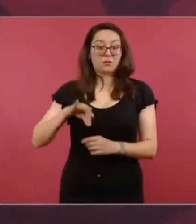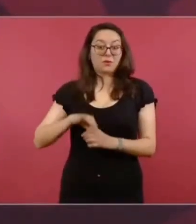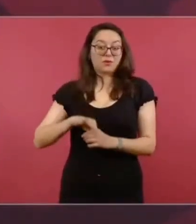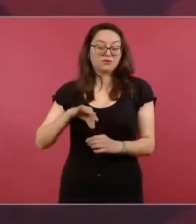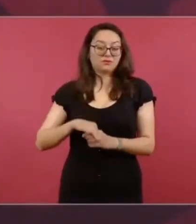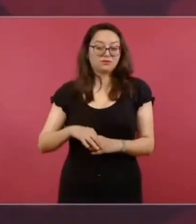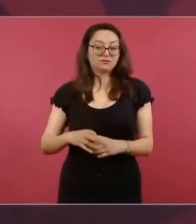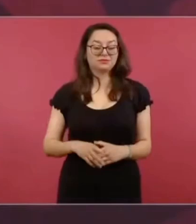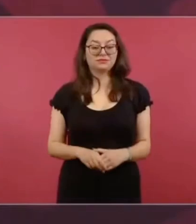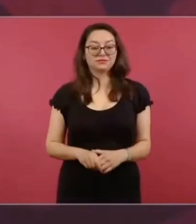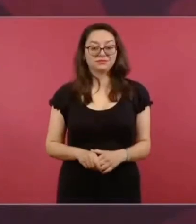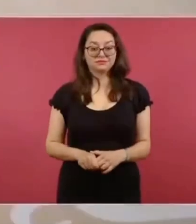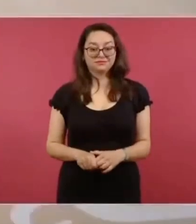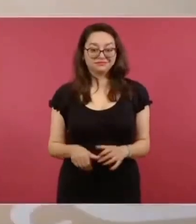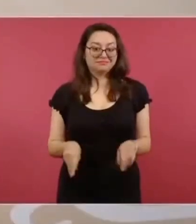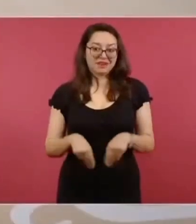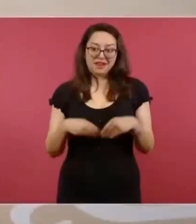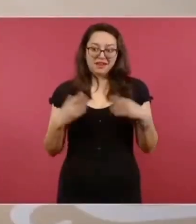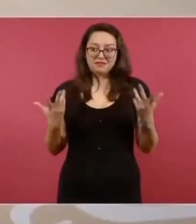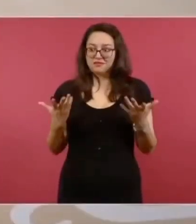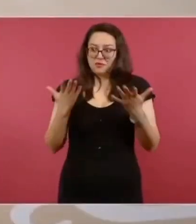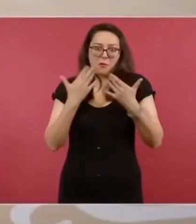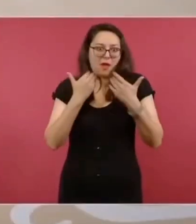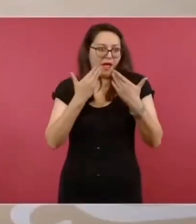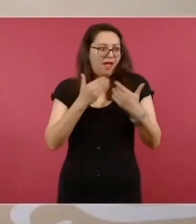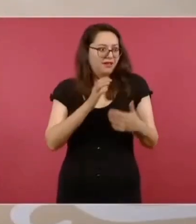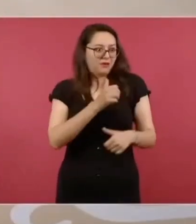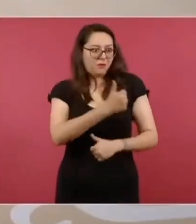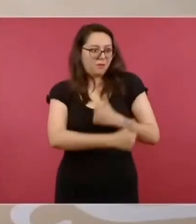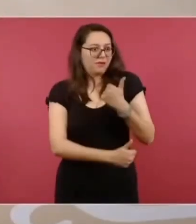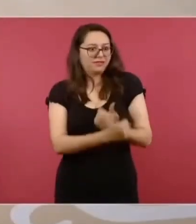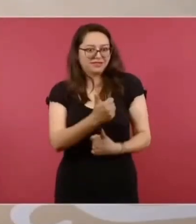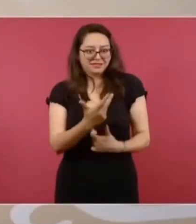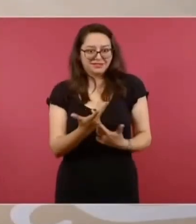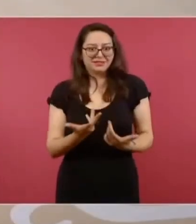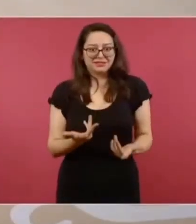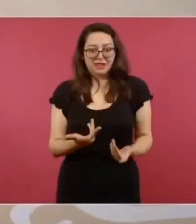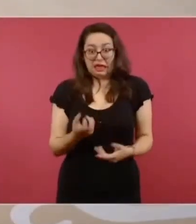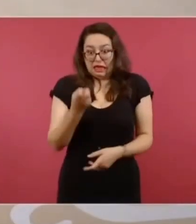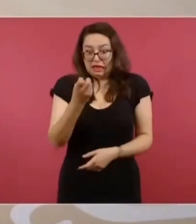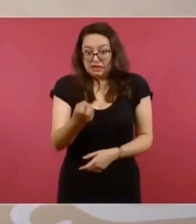Entonces, esto todo para los jóvenes es historia.